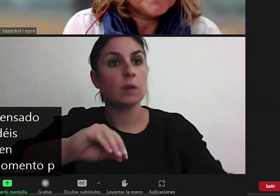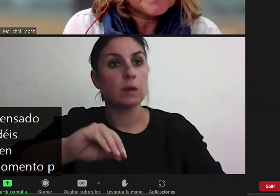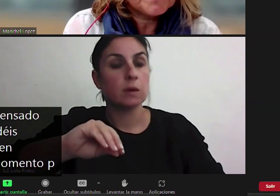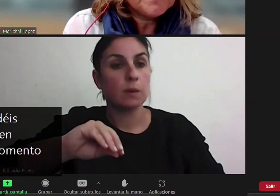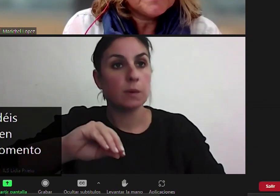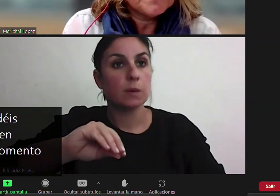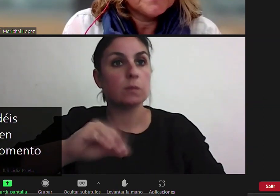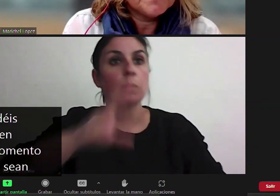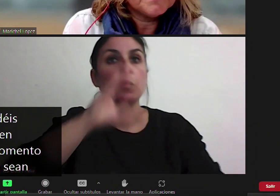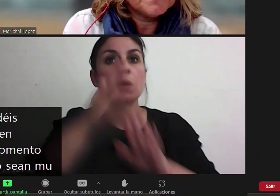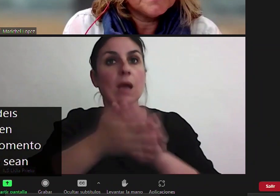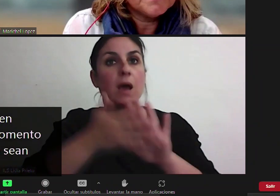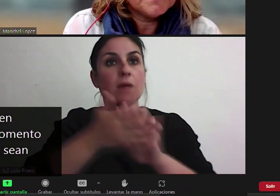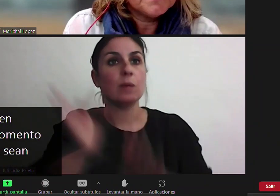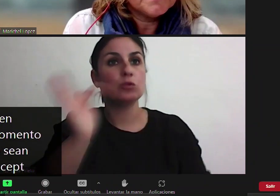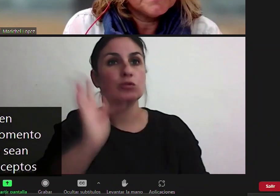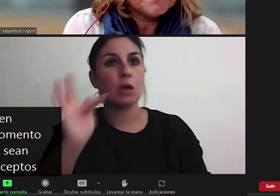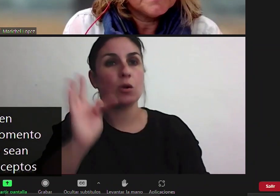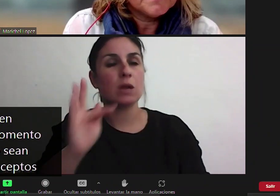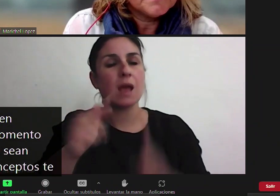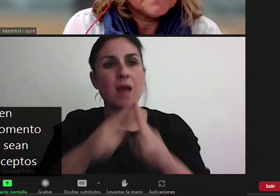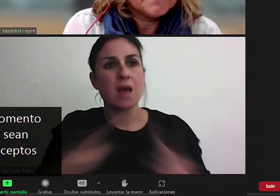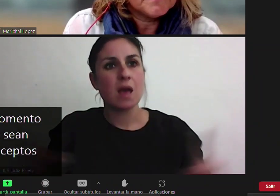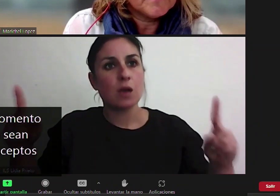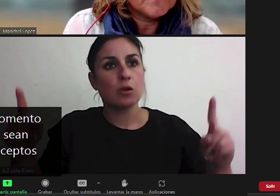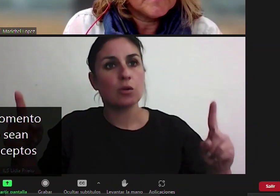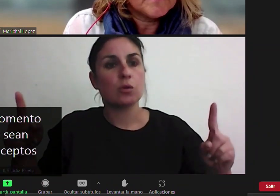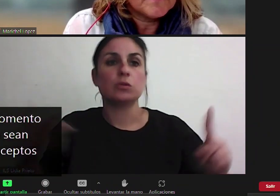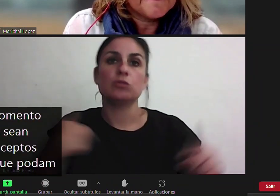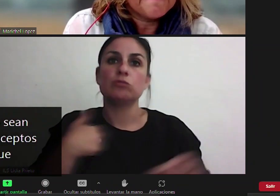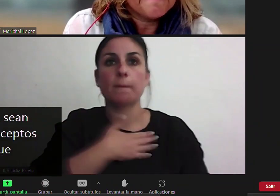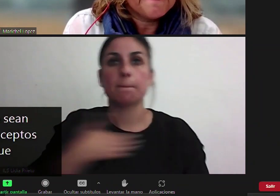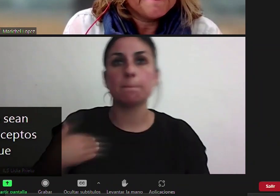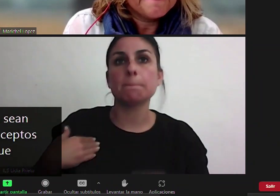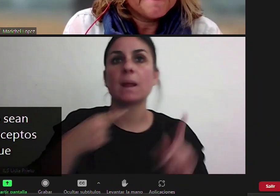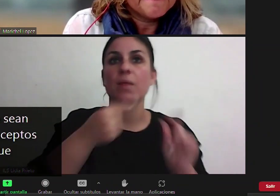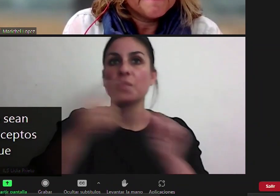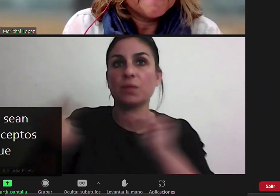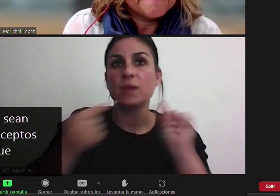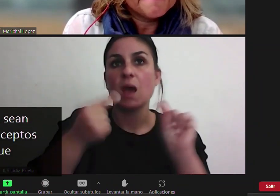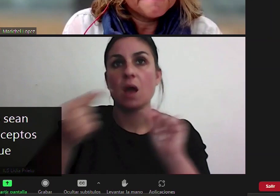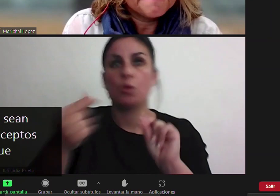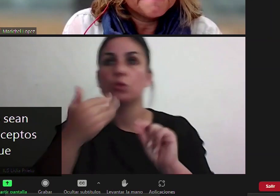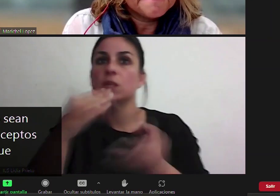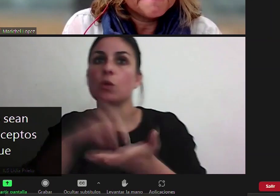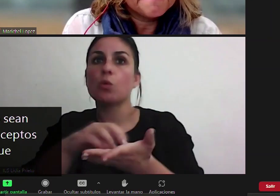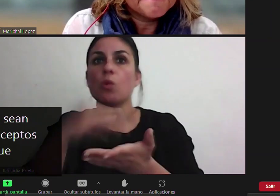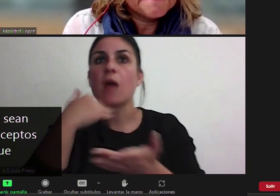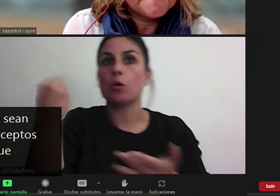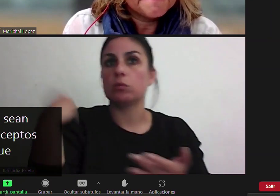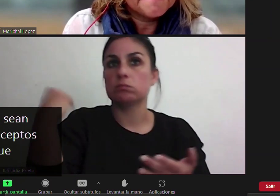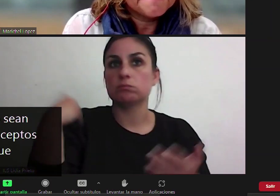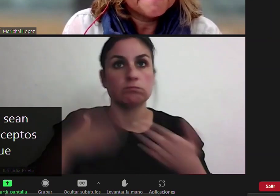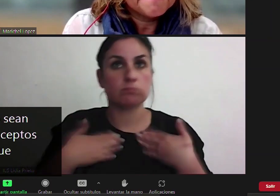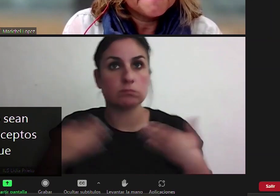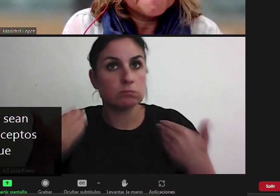conceptos teóricos, y que podamos pues tener un diálogo o poder aclarar cualquier cuestión en cualquier momento. Entonces,